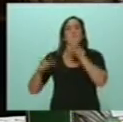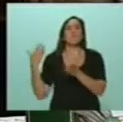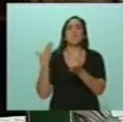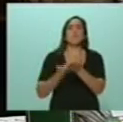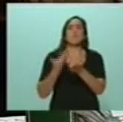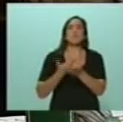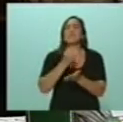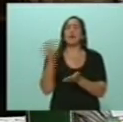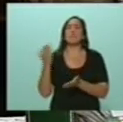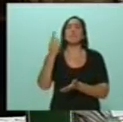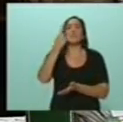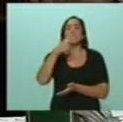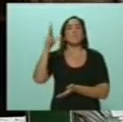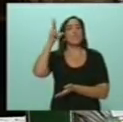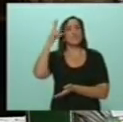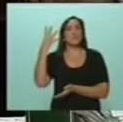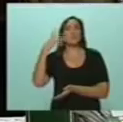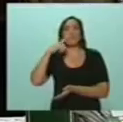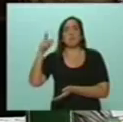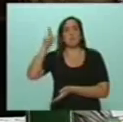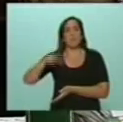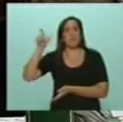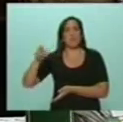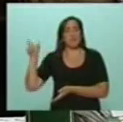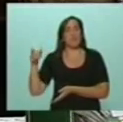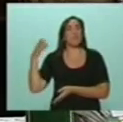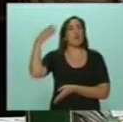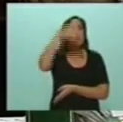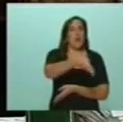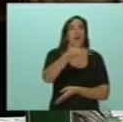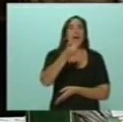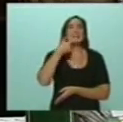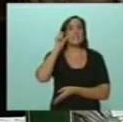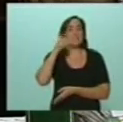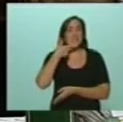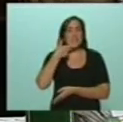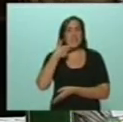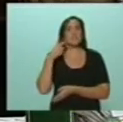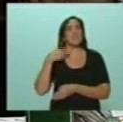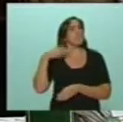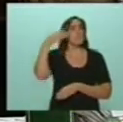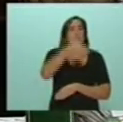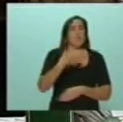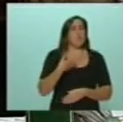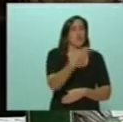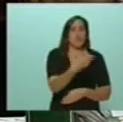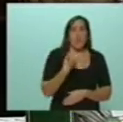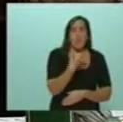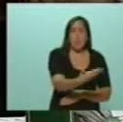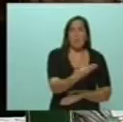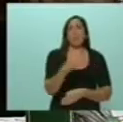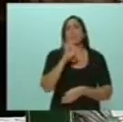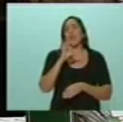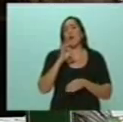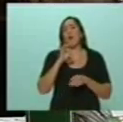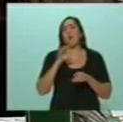82.174 personas solicitando información. Se acercaron al ANSES a través de la red, personalmente, en